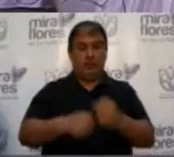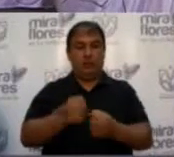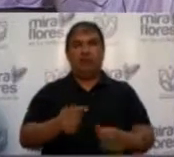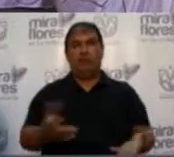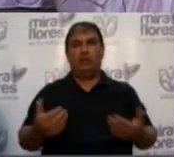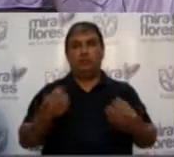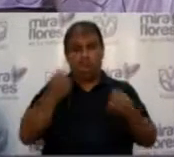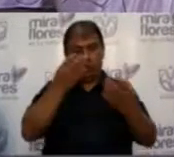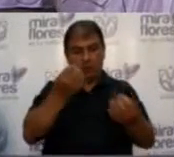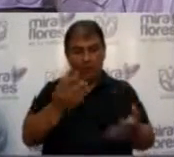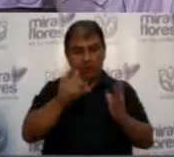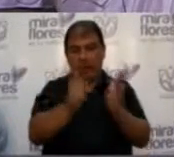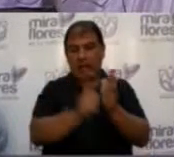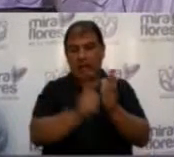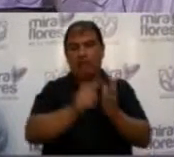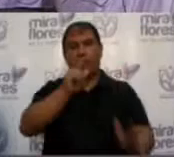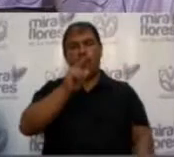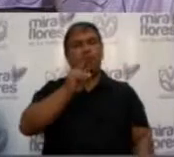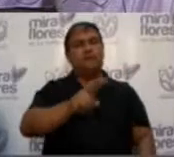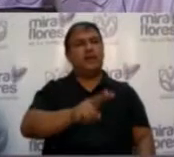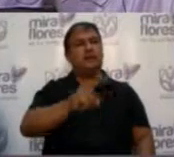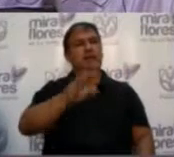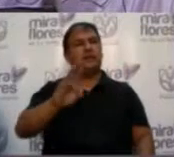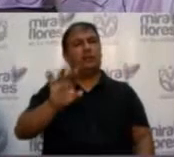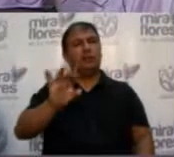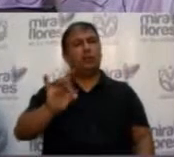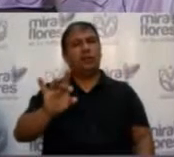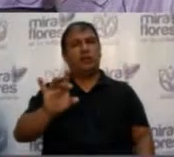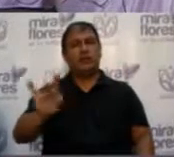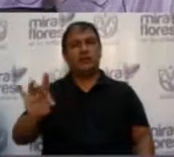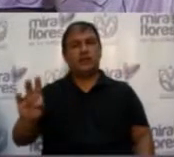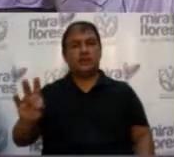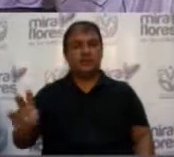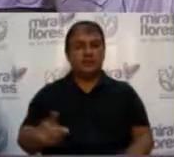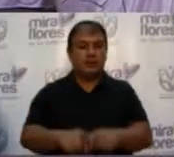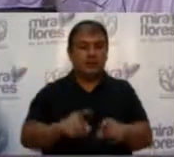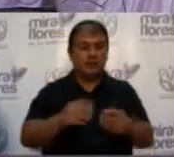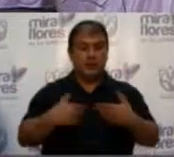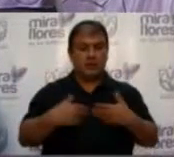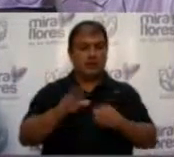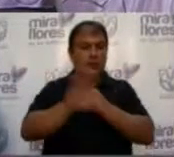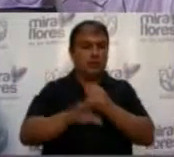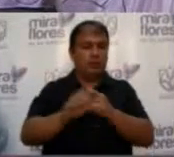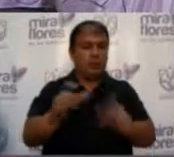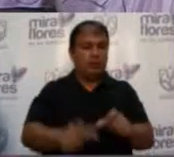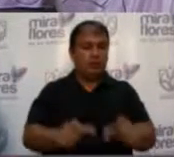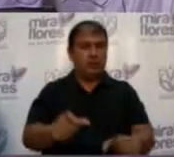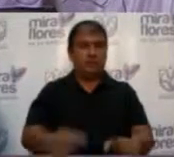de lo establecido en la Ley 27933, Ley del Sistema Nacional de Seguridad Ciudadana.